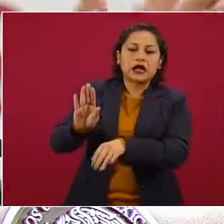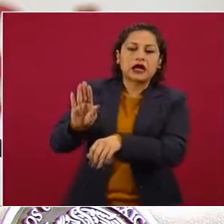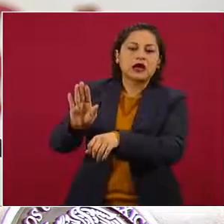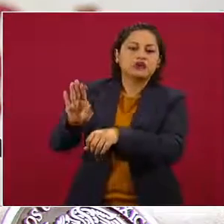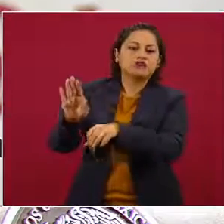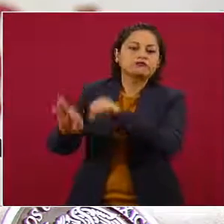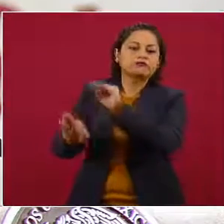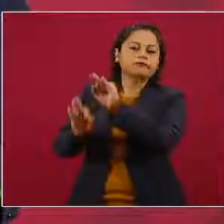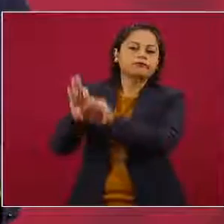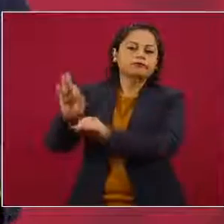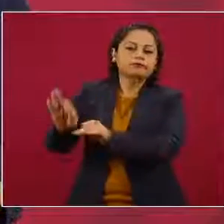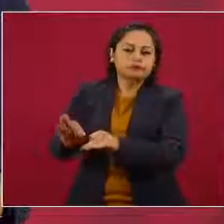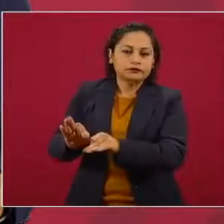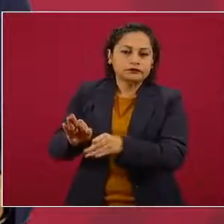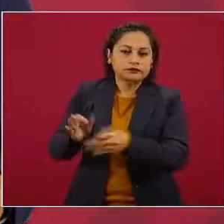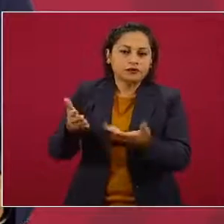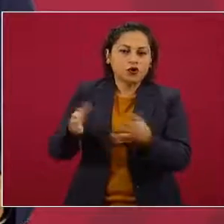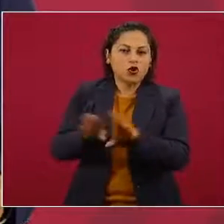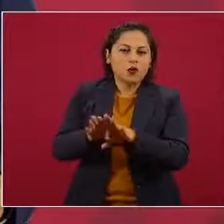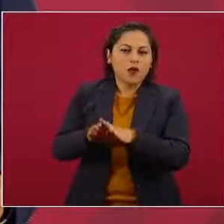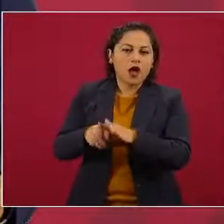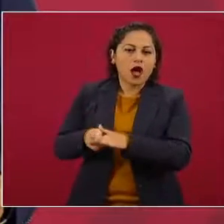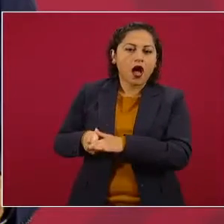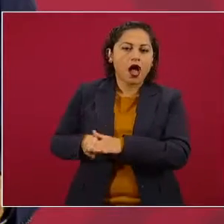Habían partidas de moches,